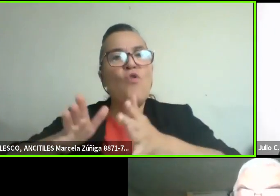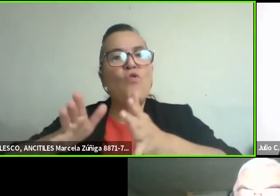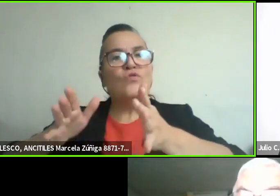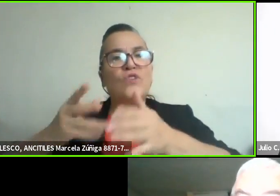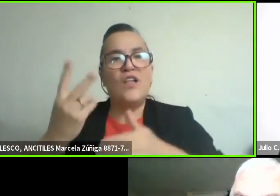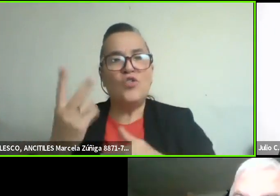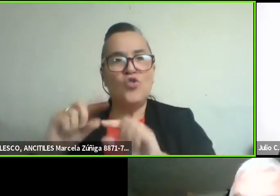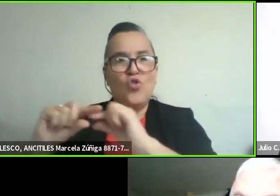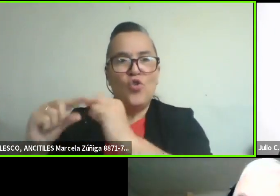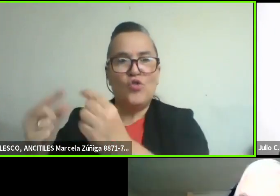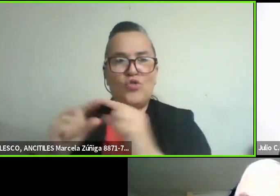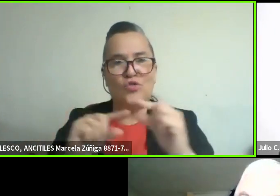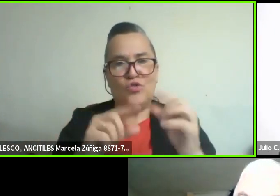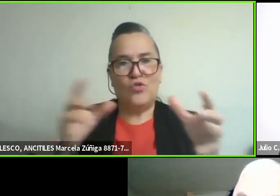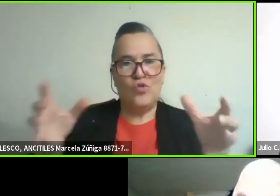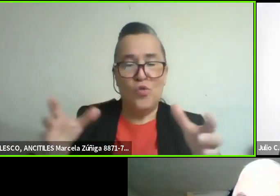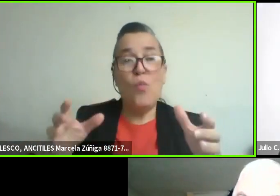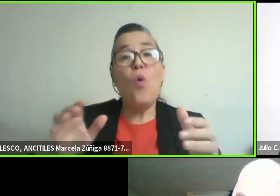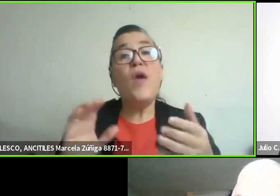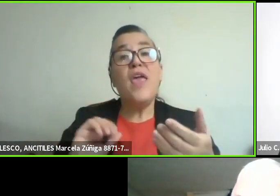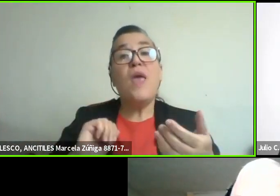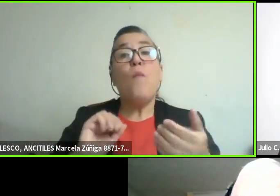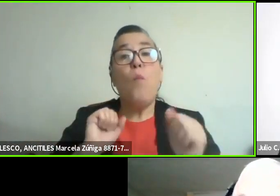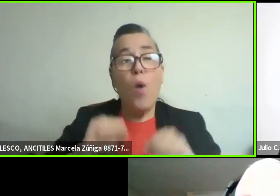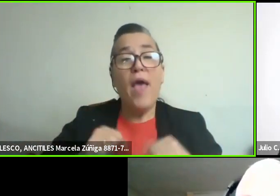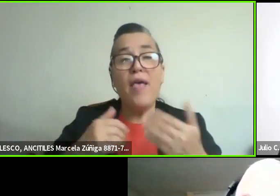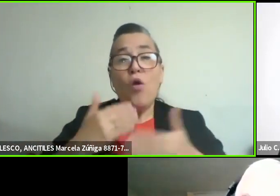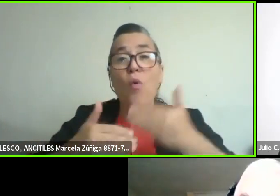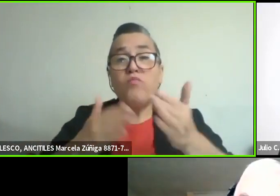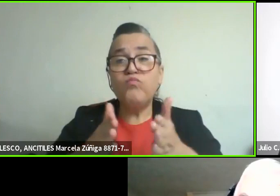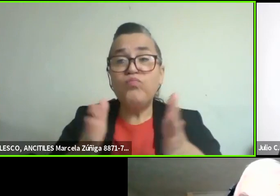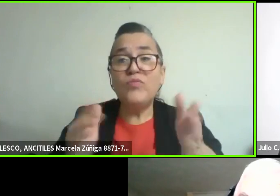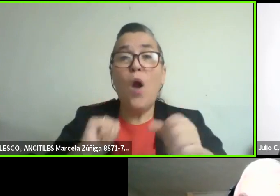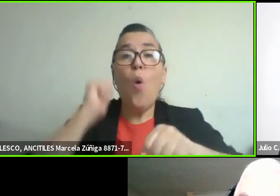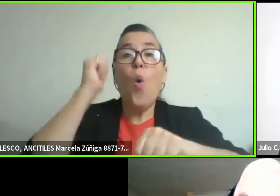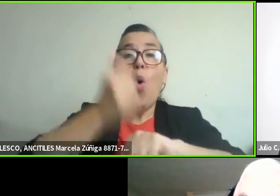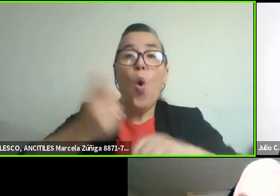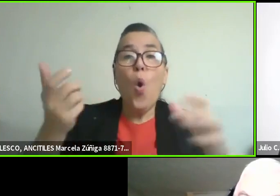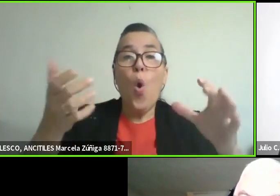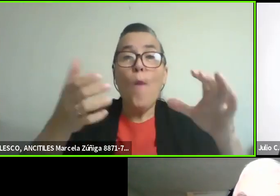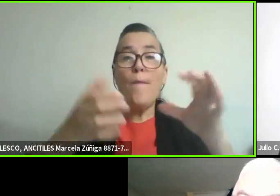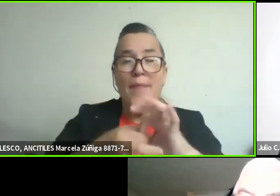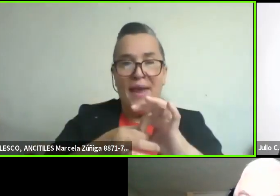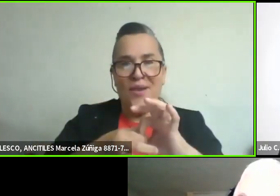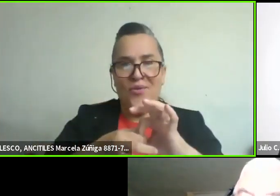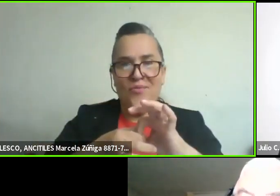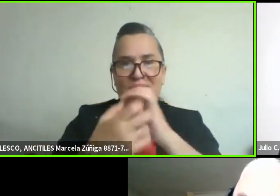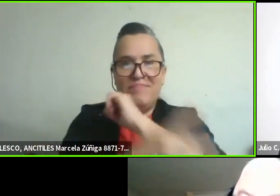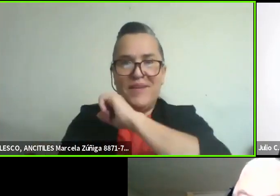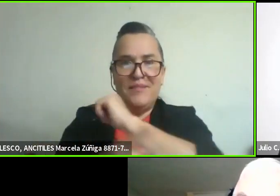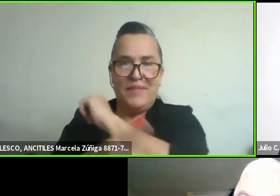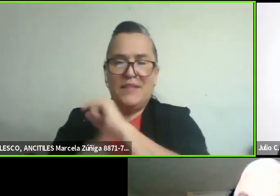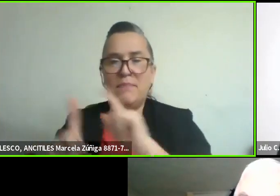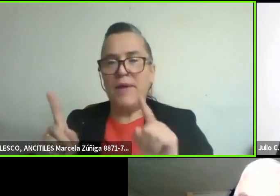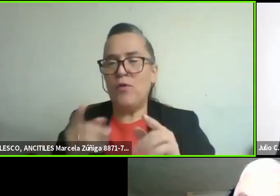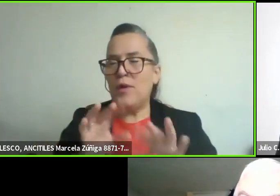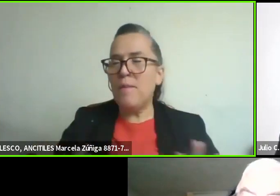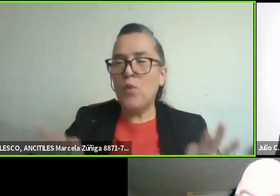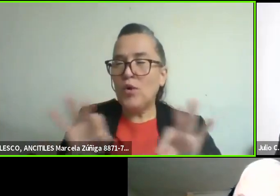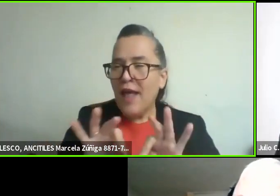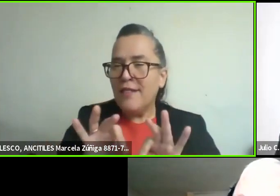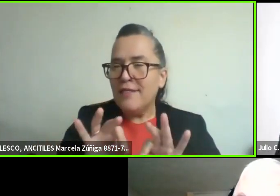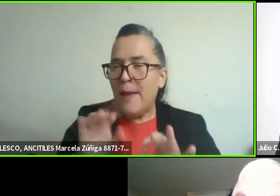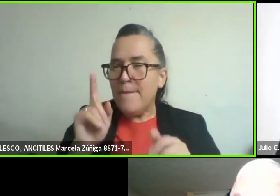dos grupos e incluso puede evolucionar a un convenio pero inicialmente por mi experiencia lo más importante es establecer contactos de tipo personal